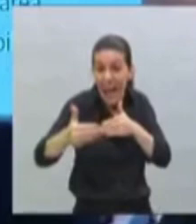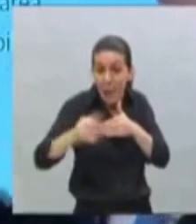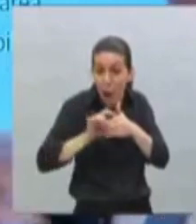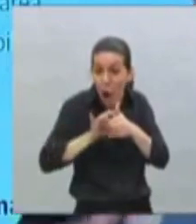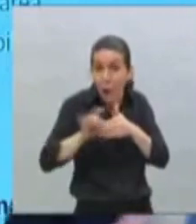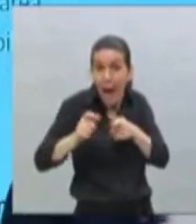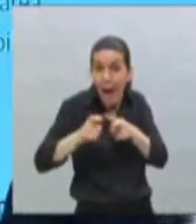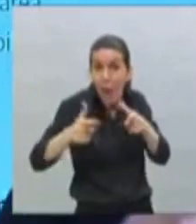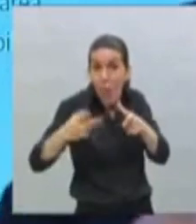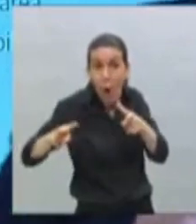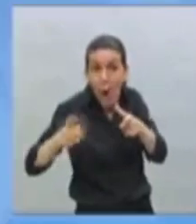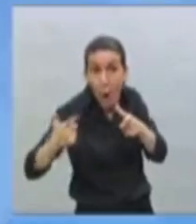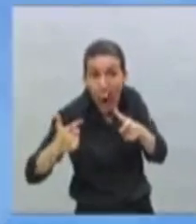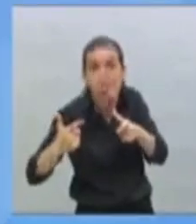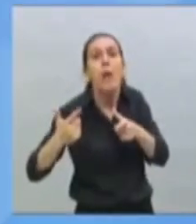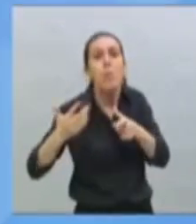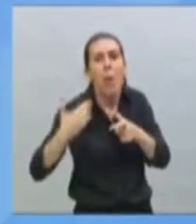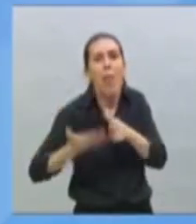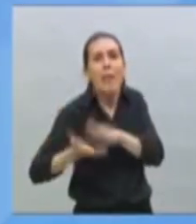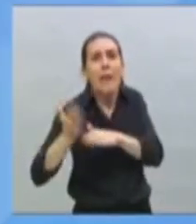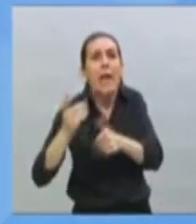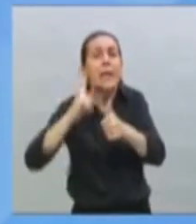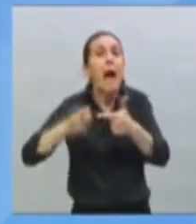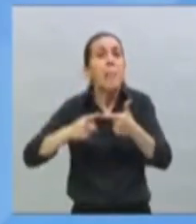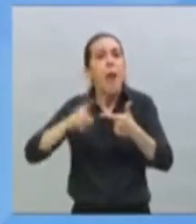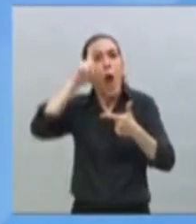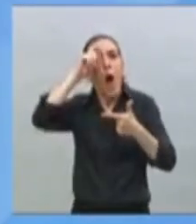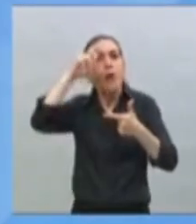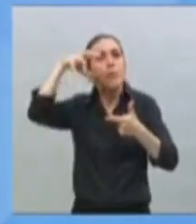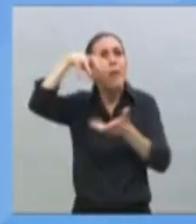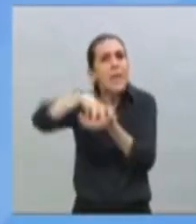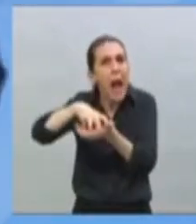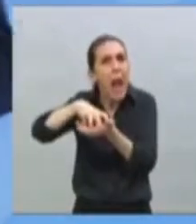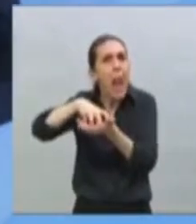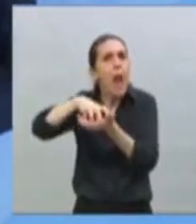que el sistema de salud sea capaz de atender la demanda